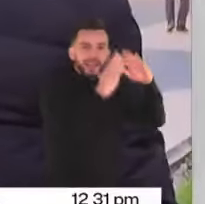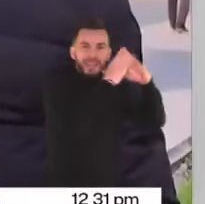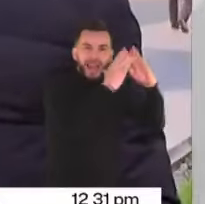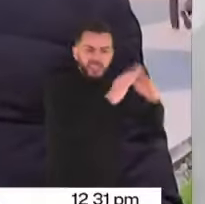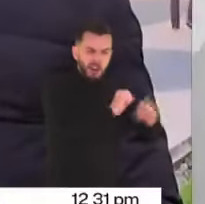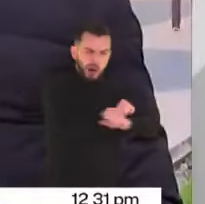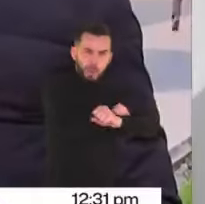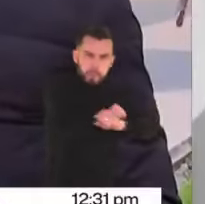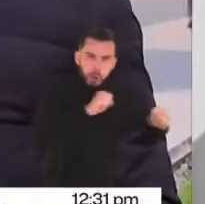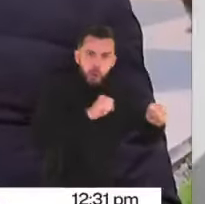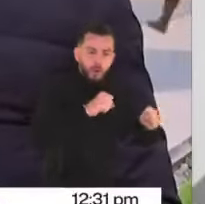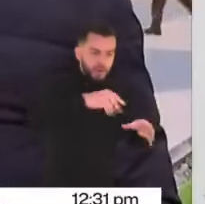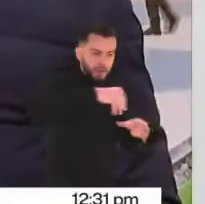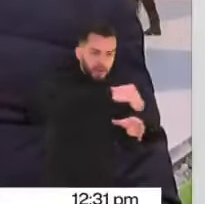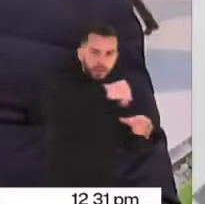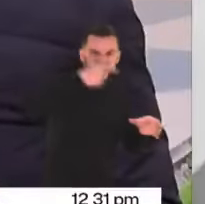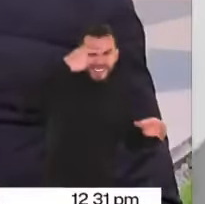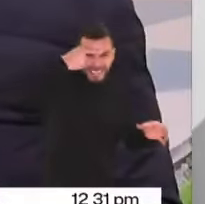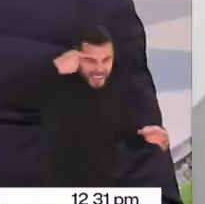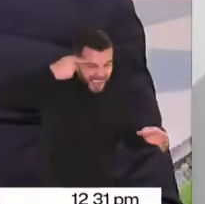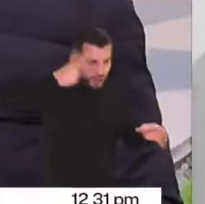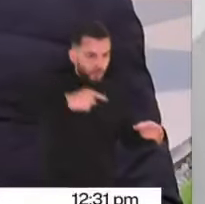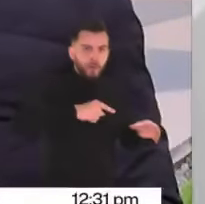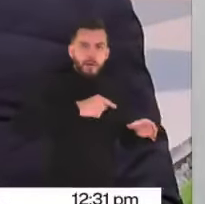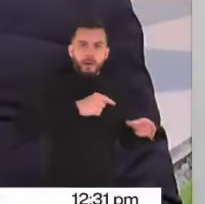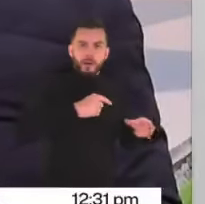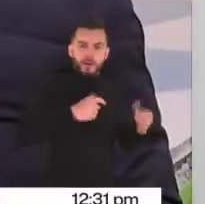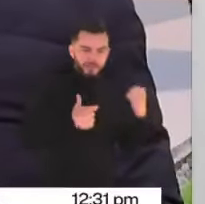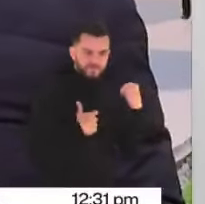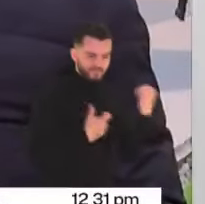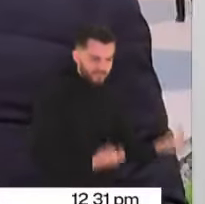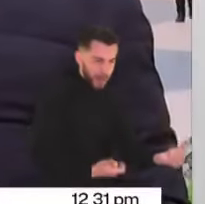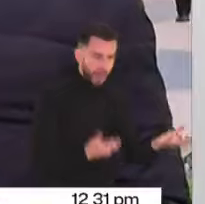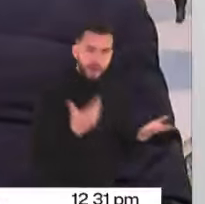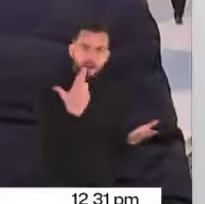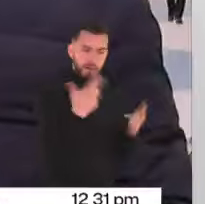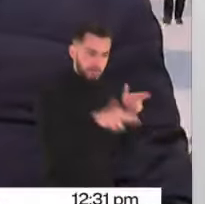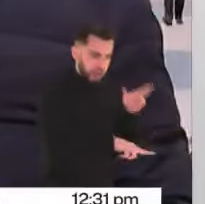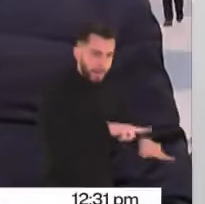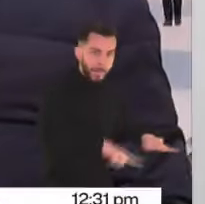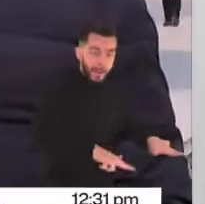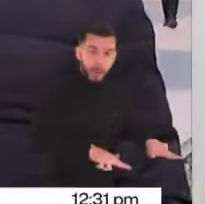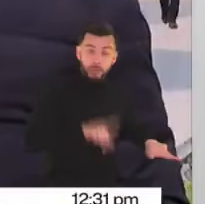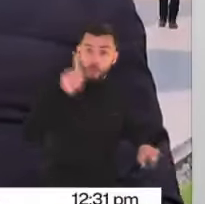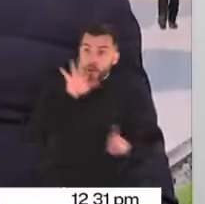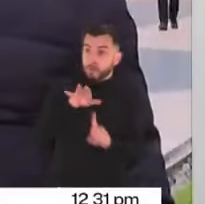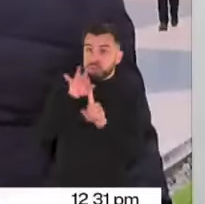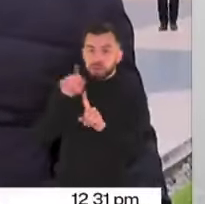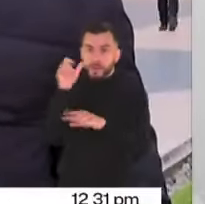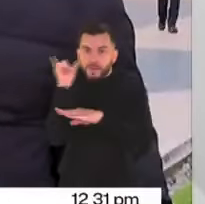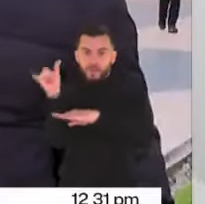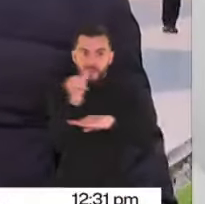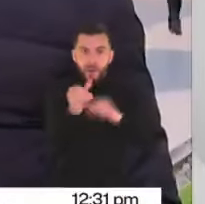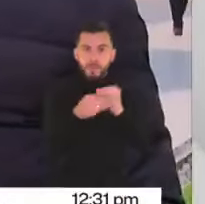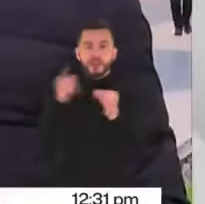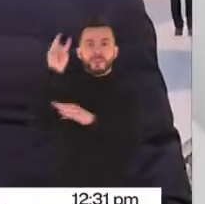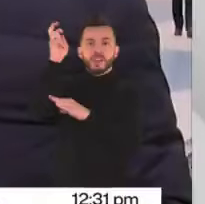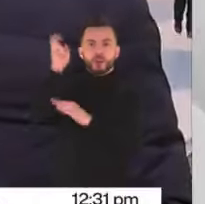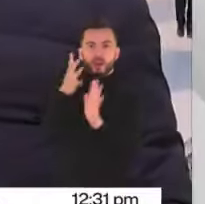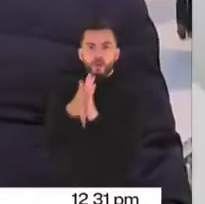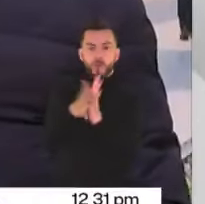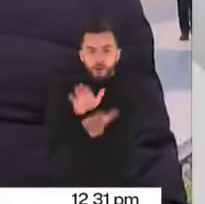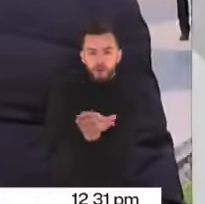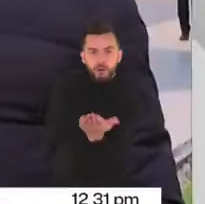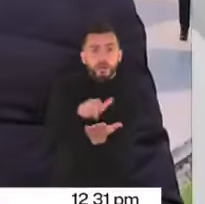y otros elementos. Conocimos en exclusiva las fotografías del material incautado y el informe de la Fiscalía. En el documento se habla